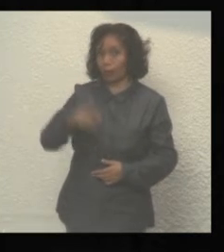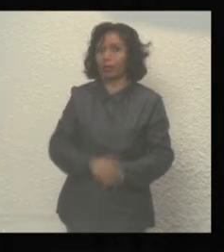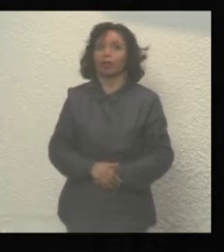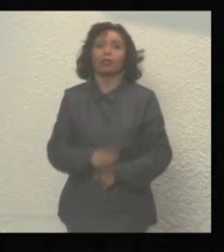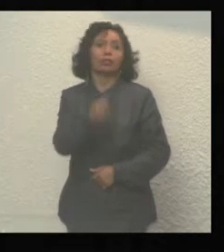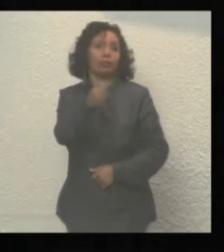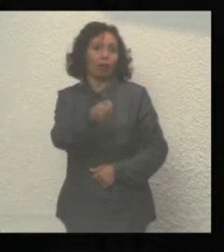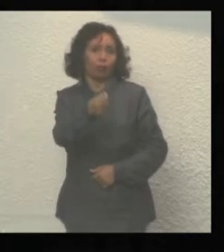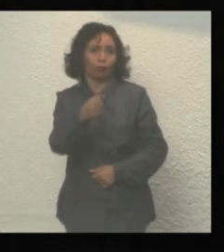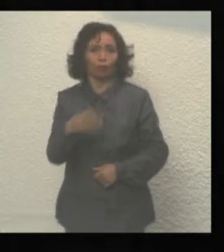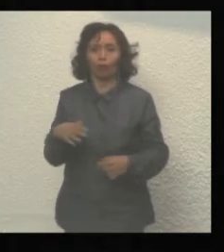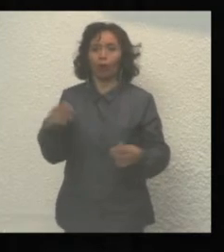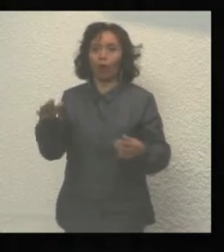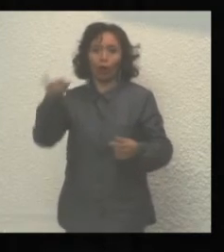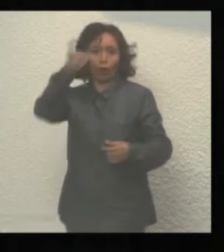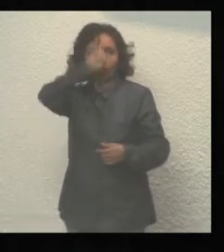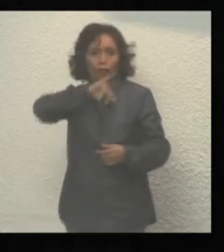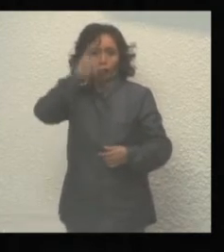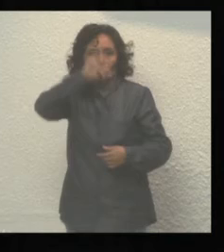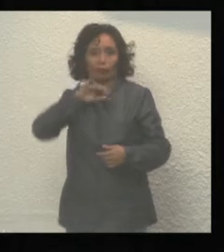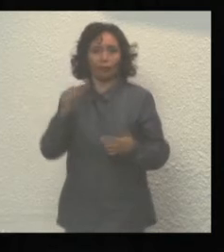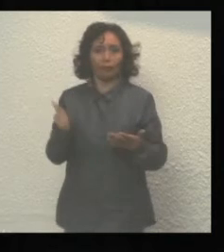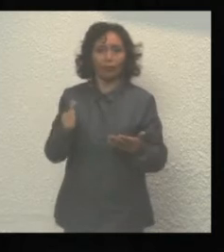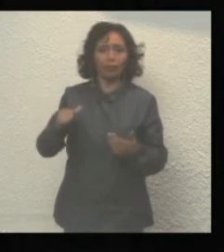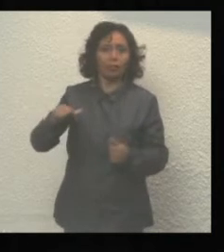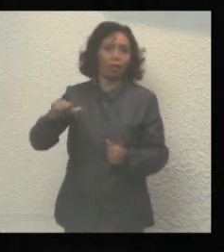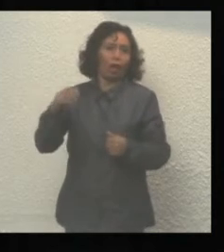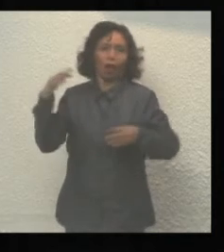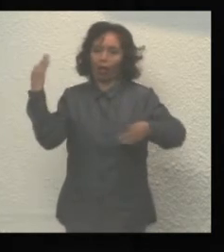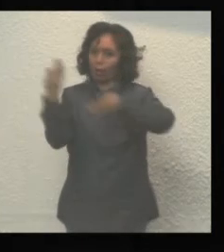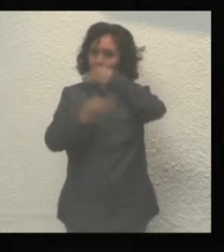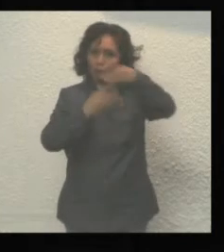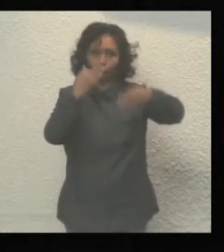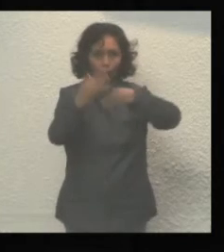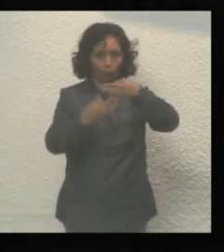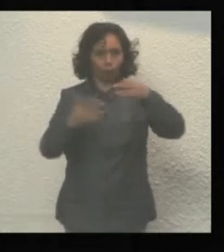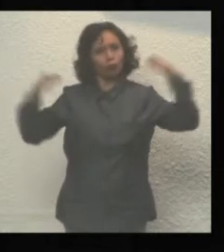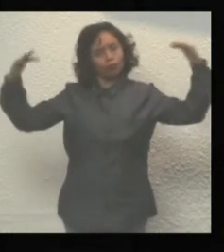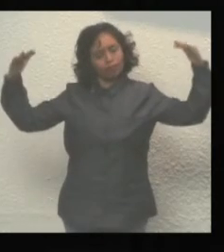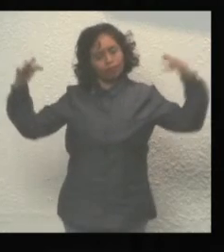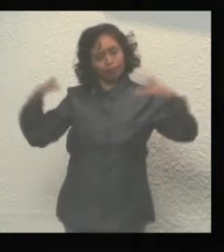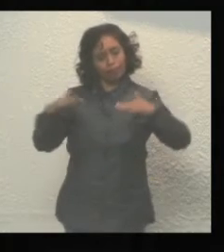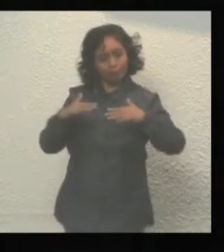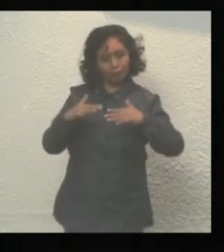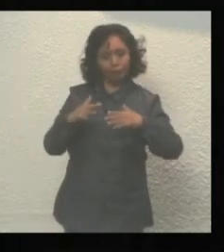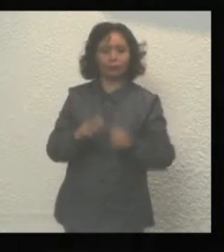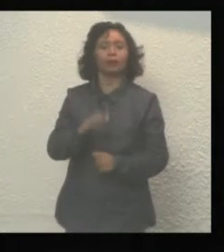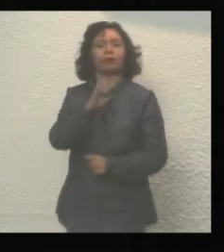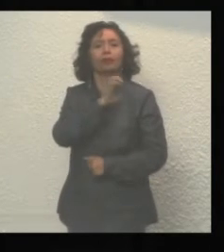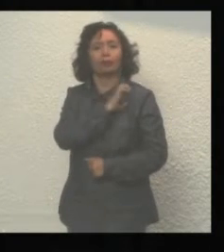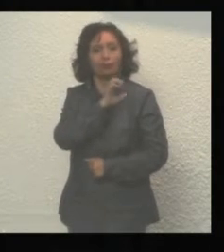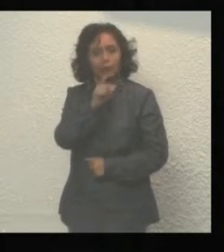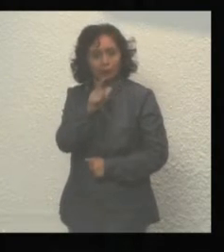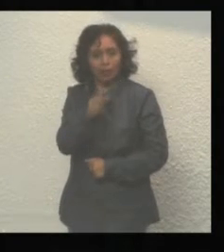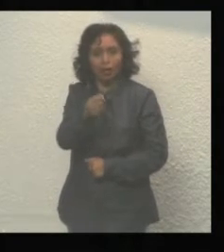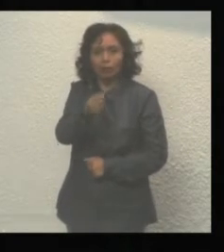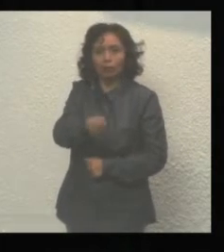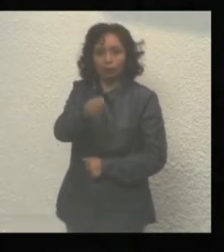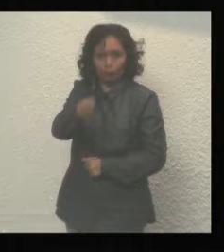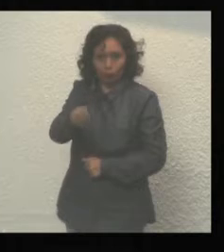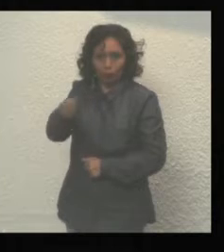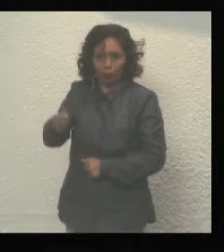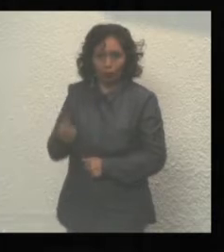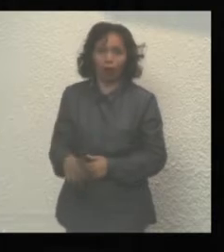Saludo a todas las autoridades que hoy concurren en este acto, de manera muy particular saludar a los